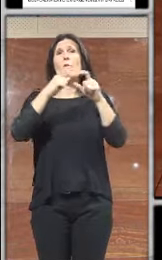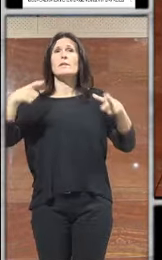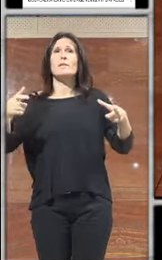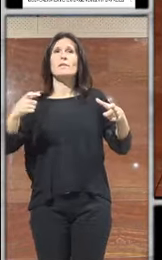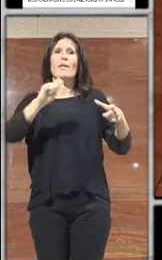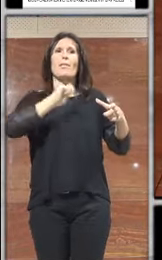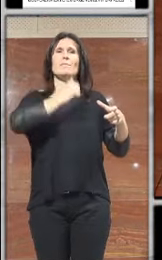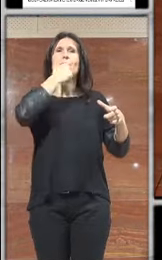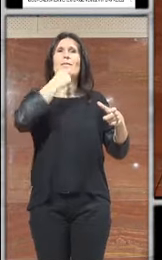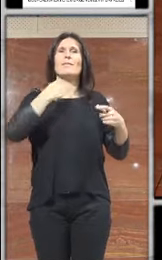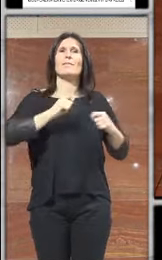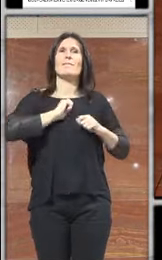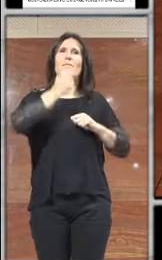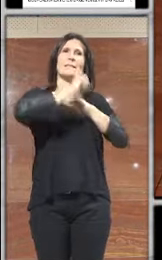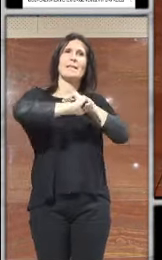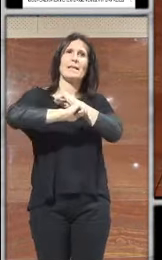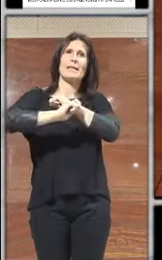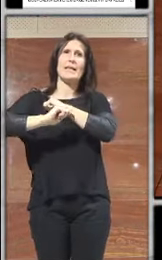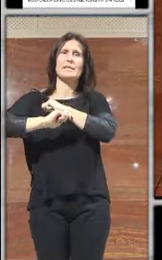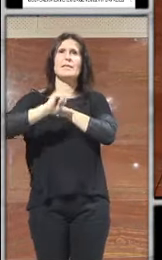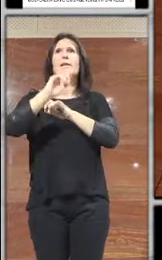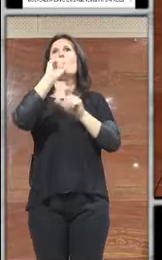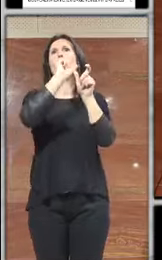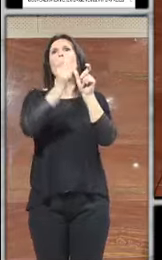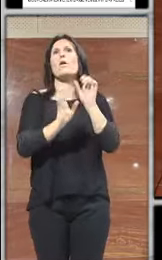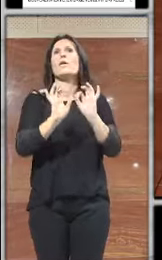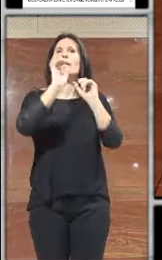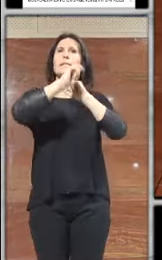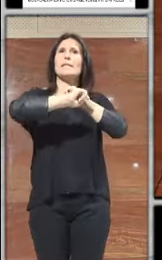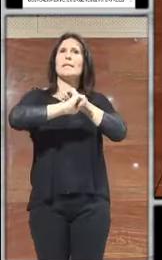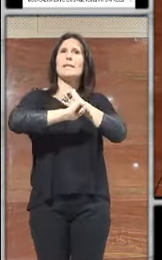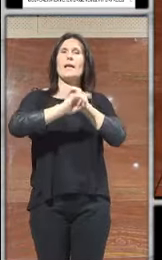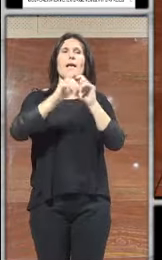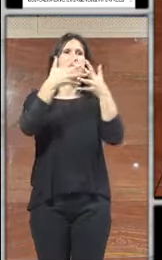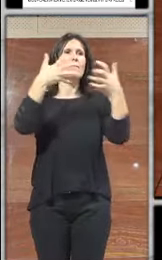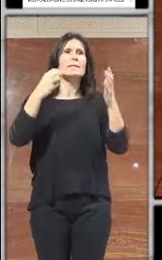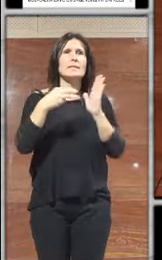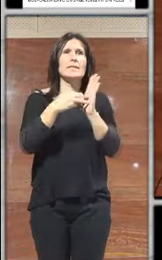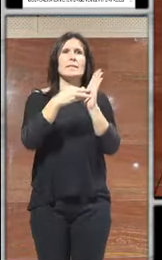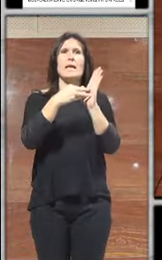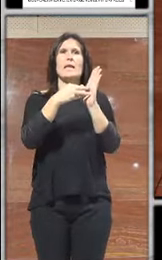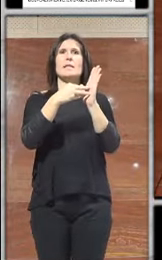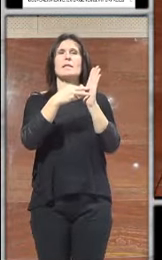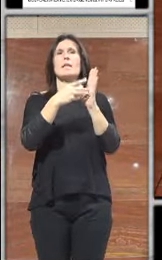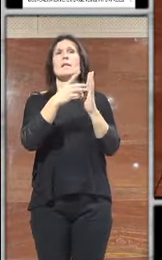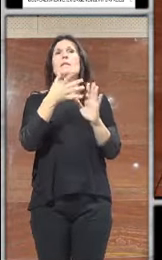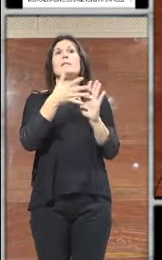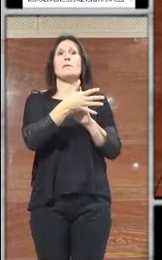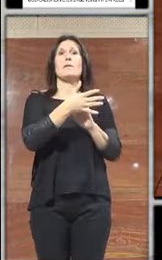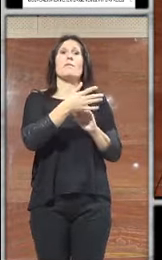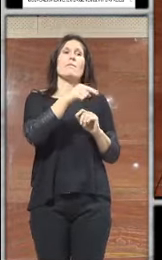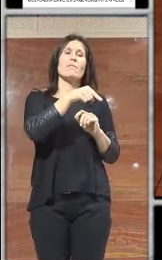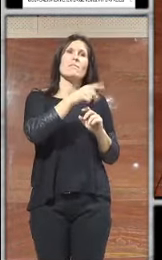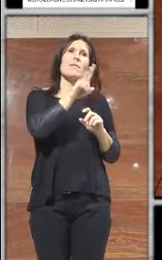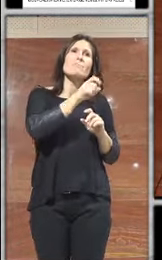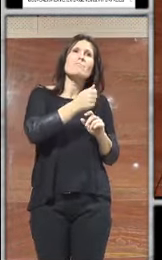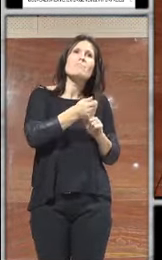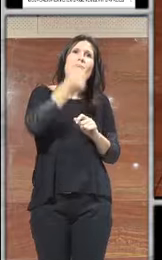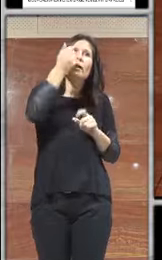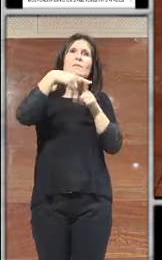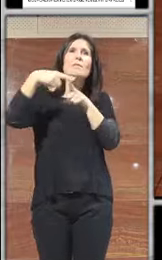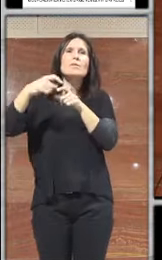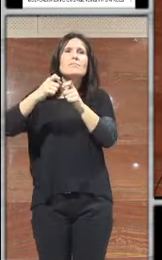facilitarle nuevas estrategias, vocabulario estratégico, frases hechas, es decir, que a lo mejor le demos una vuelta y nosotros creo